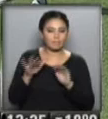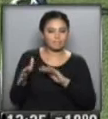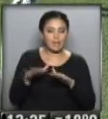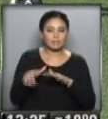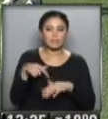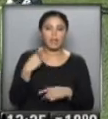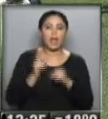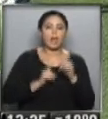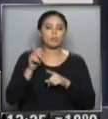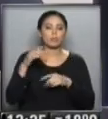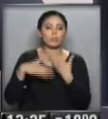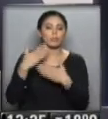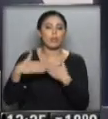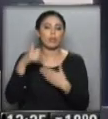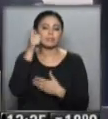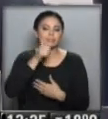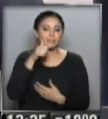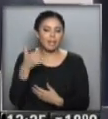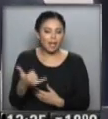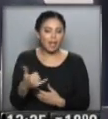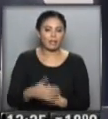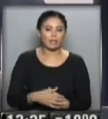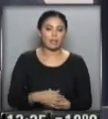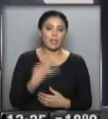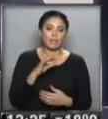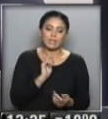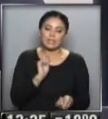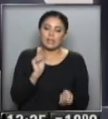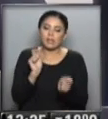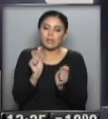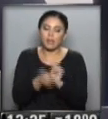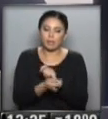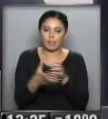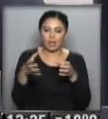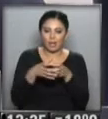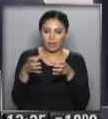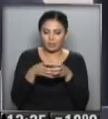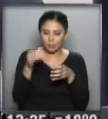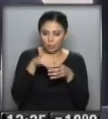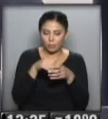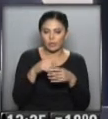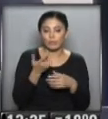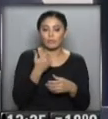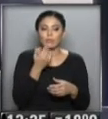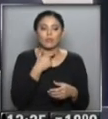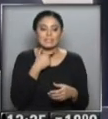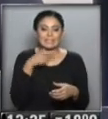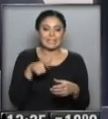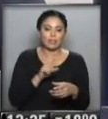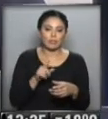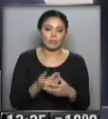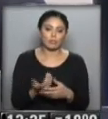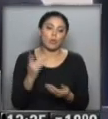algunos jugadores lesionados, por ahí tenés que cambiar y por ahí no encontrás el equipo que vos venías